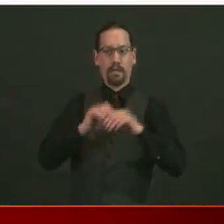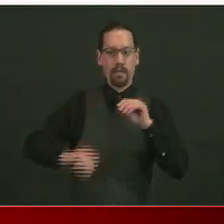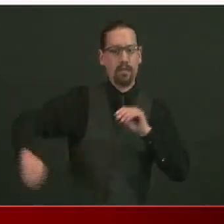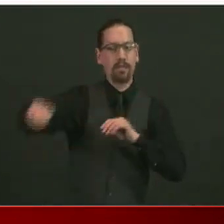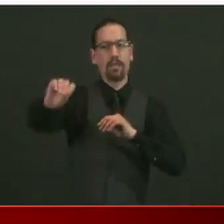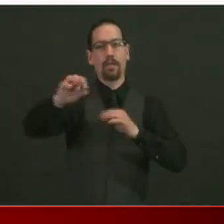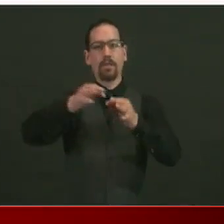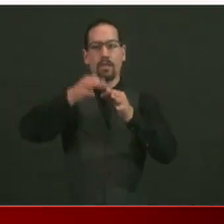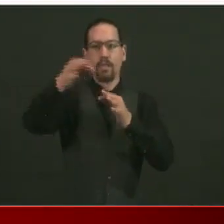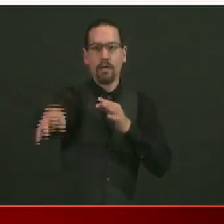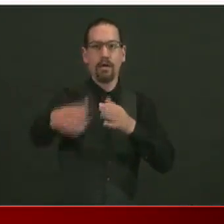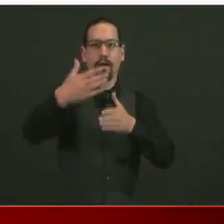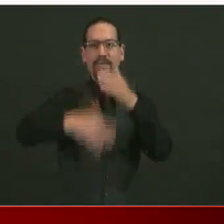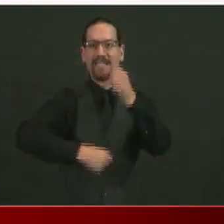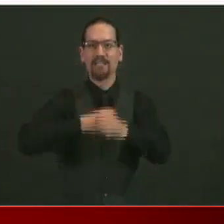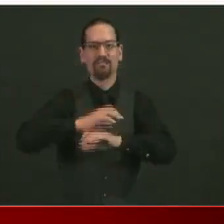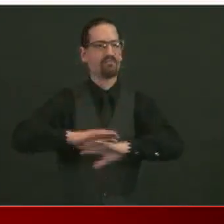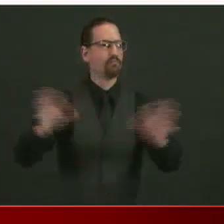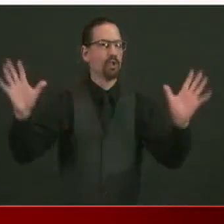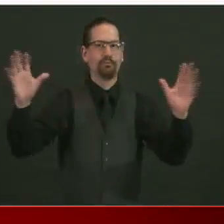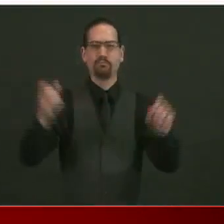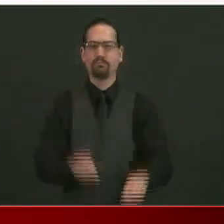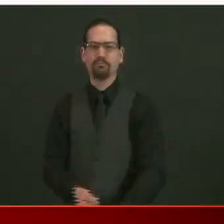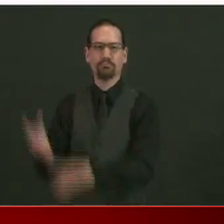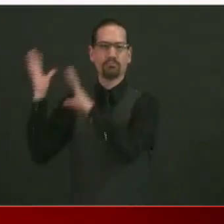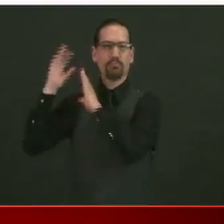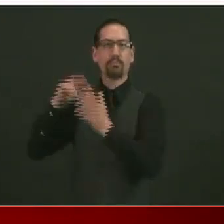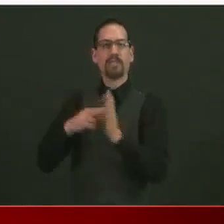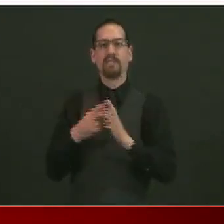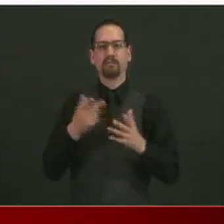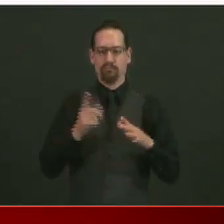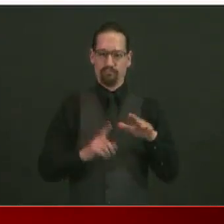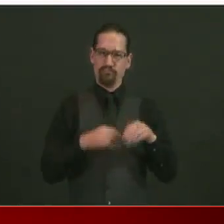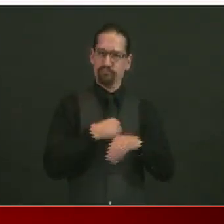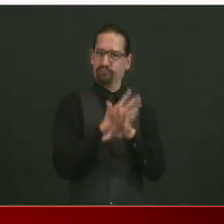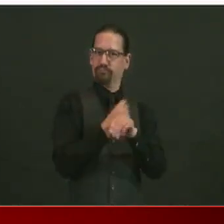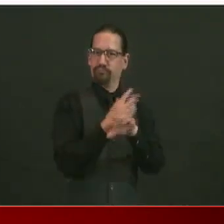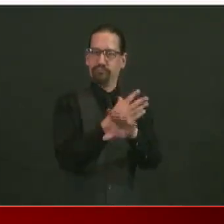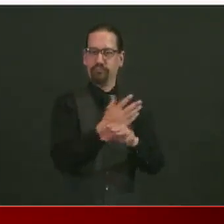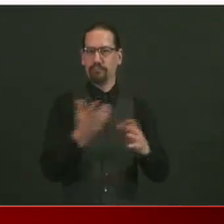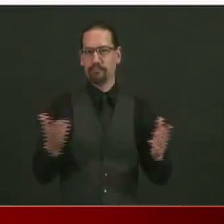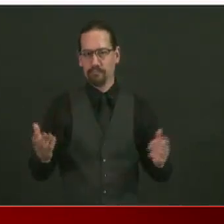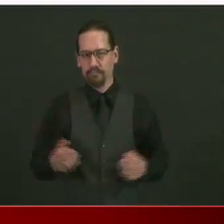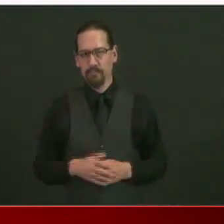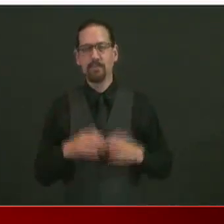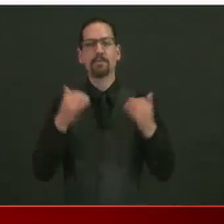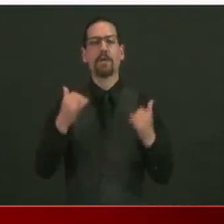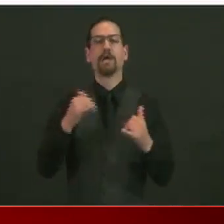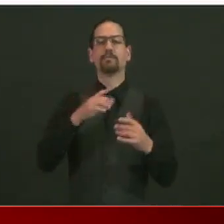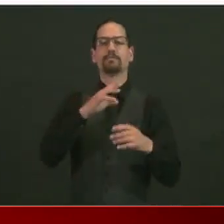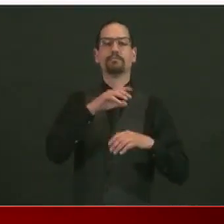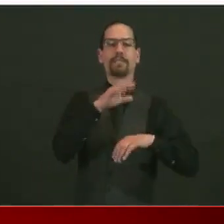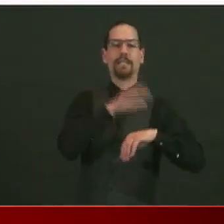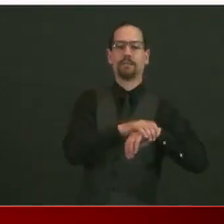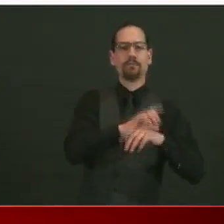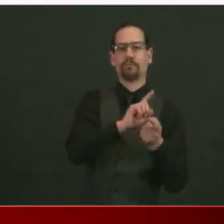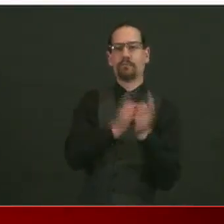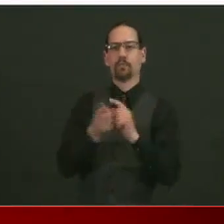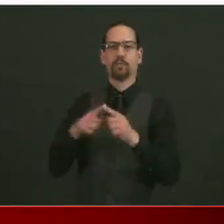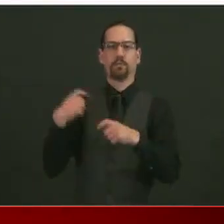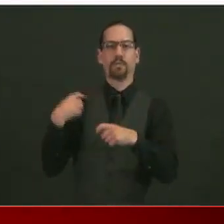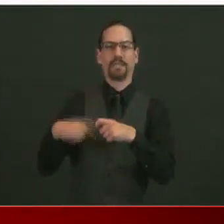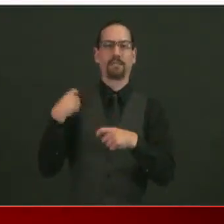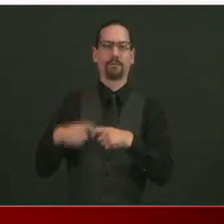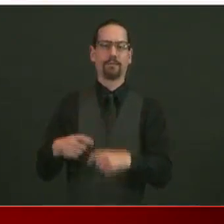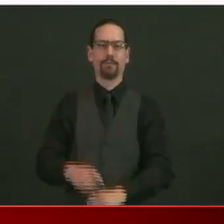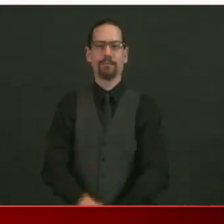daban antes se va determinado por los distritos, pero ahora se va a impartir docencia virtualmente. So